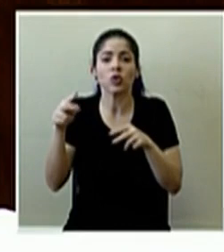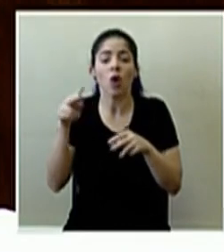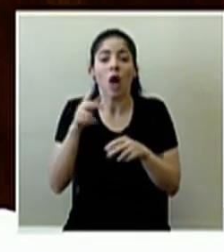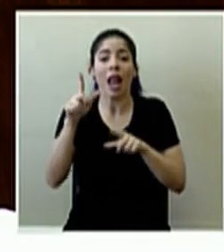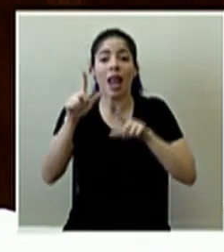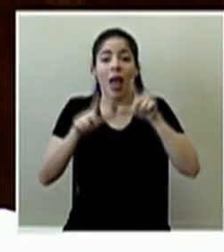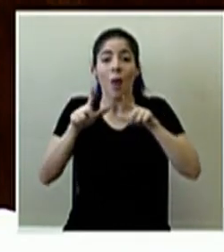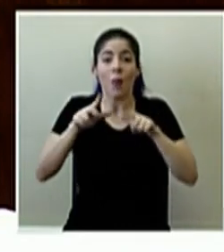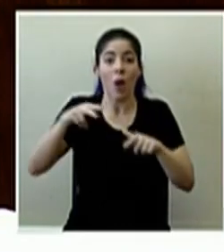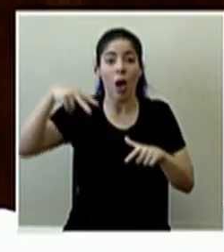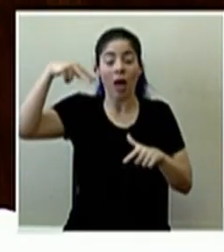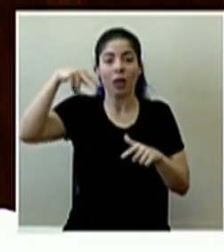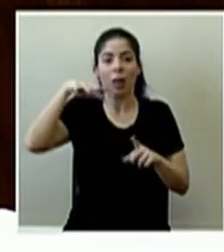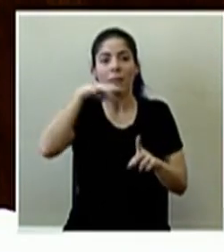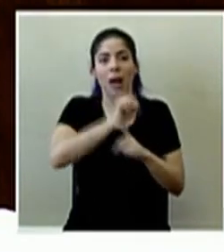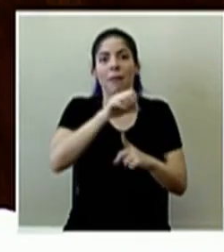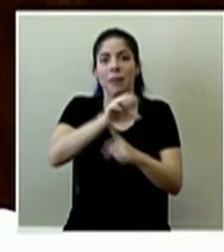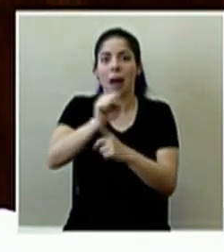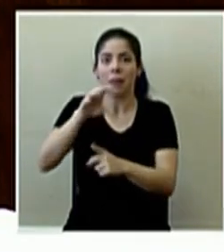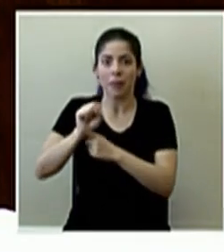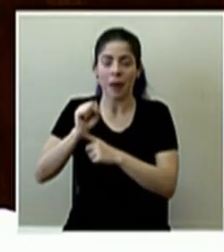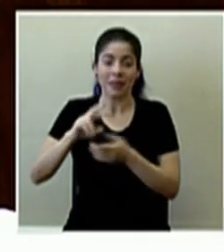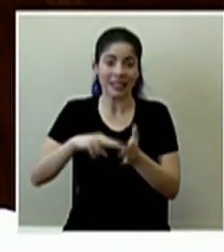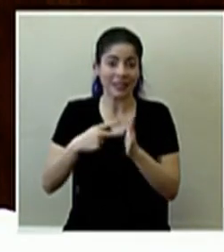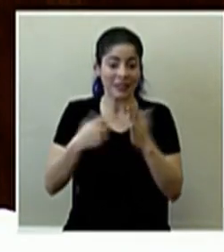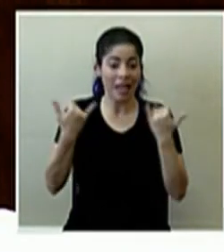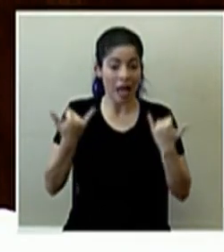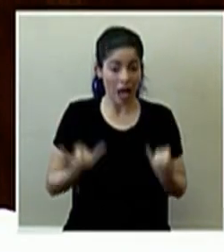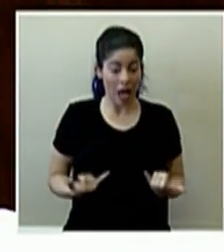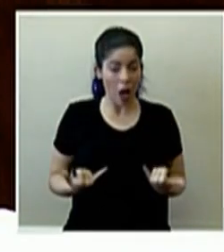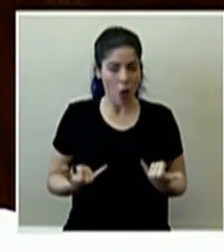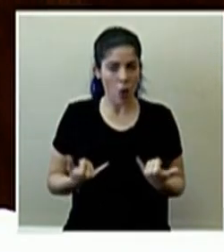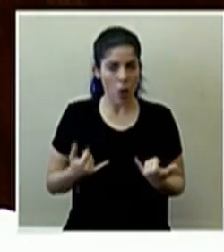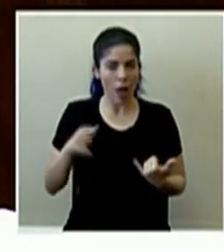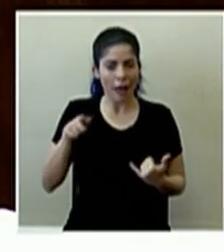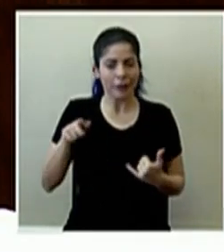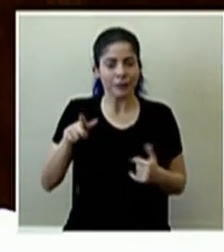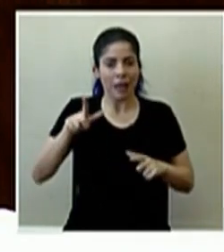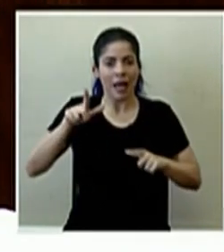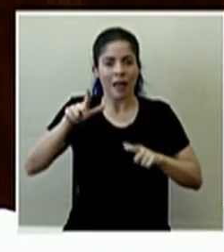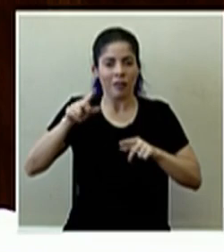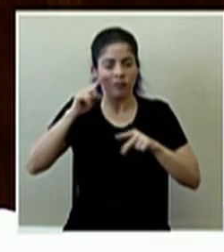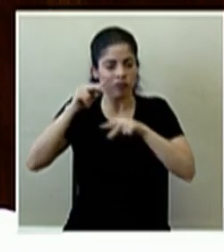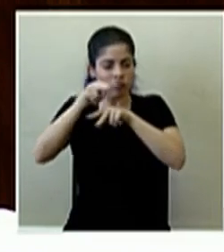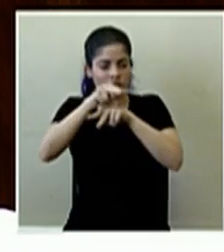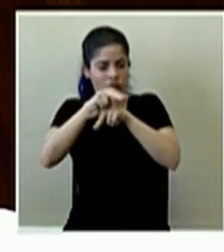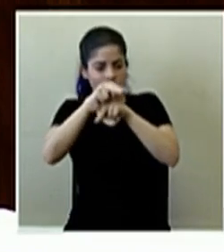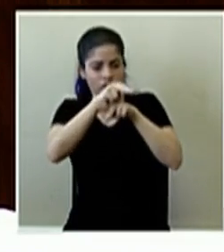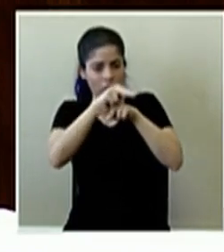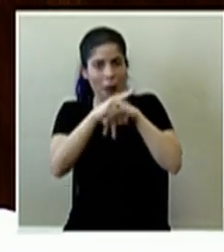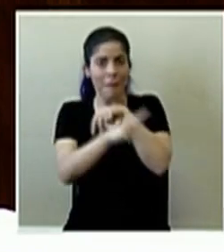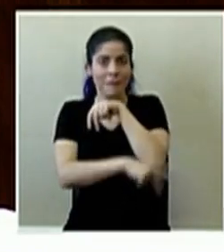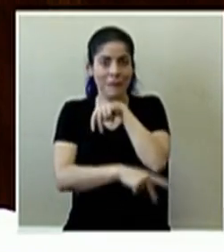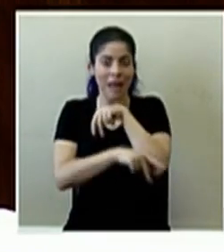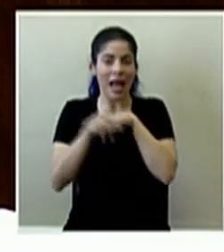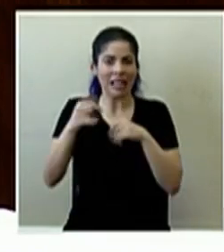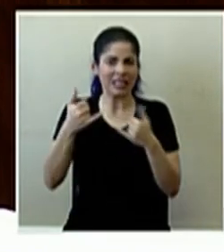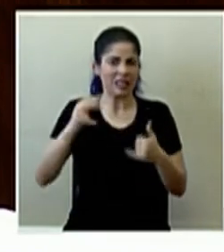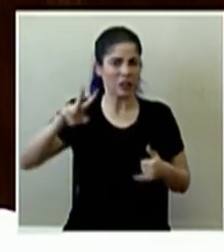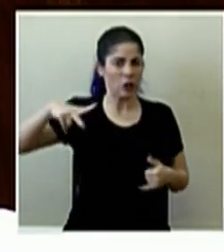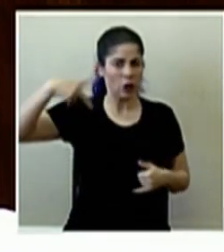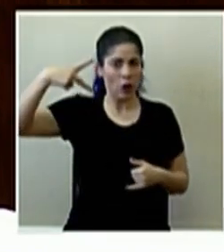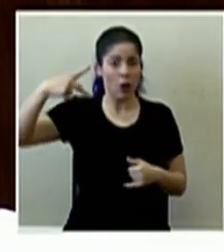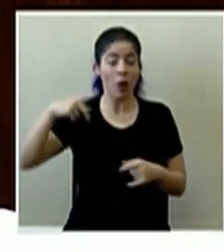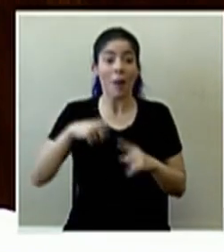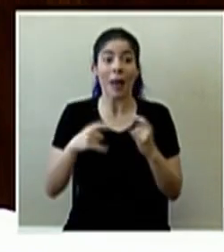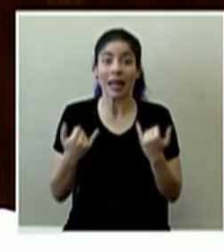Centinela, es decir, estamos intensificando la vigilancia Centinela del país y hasta el momento, a